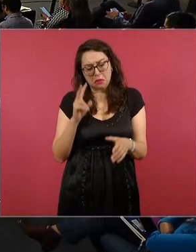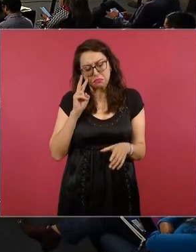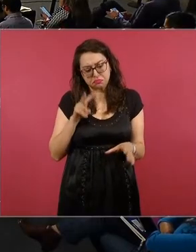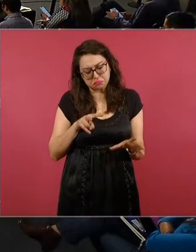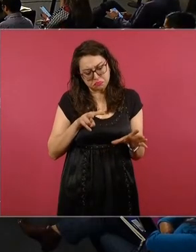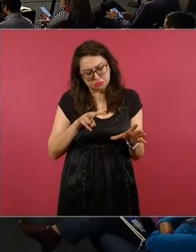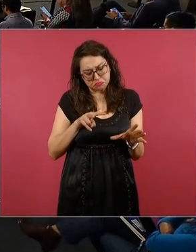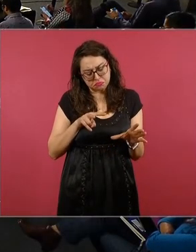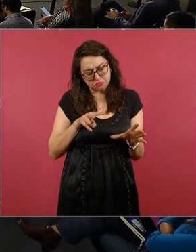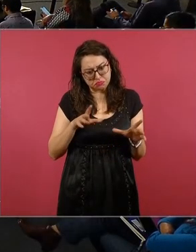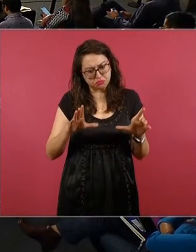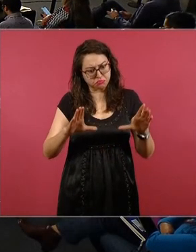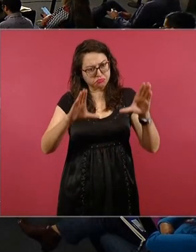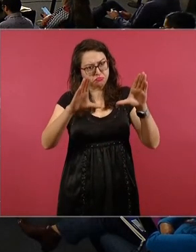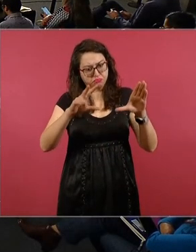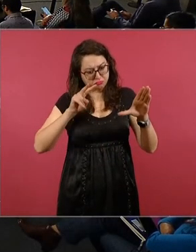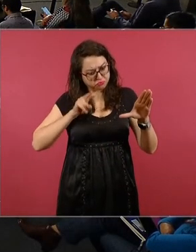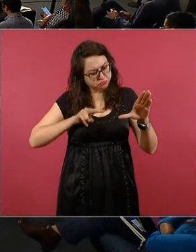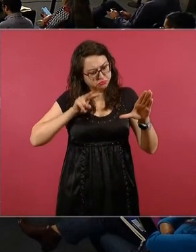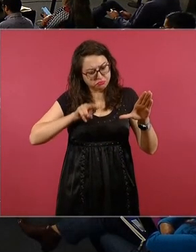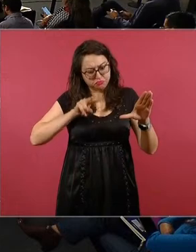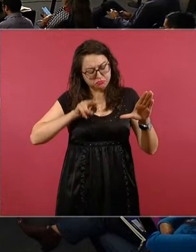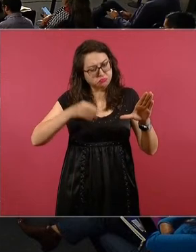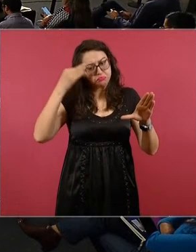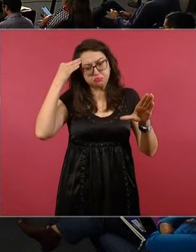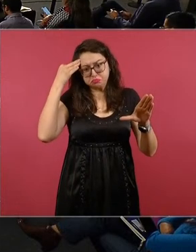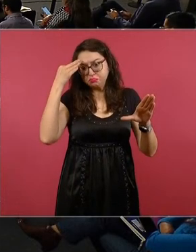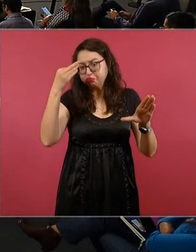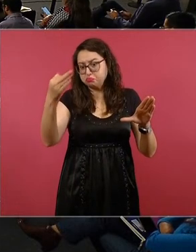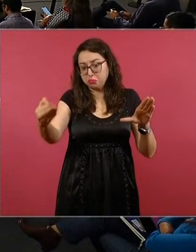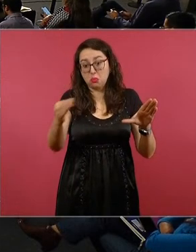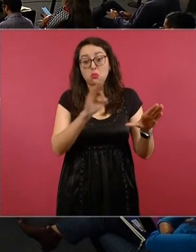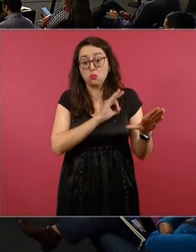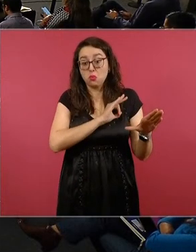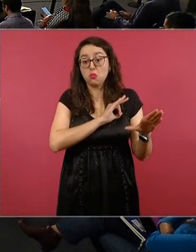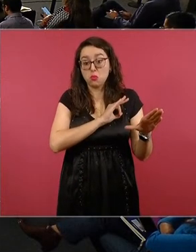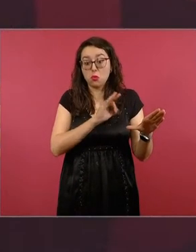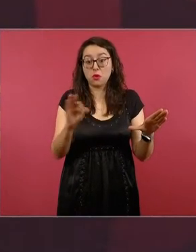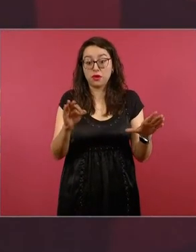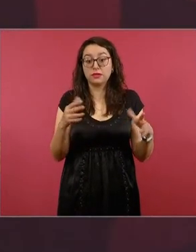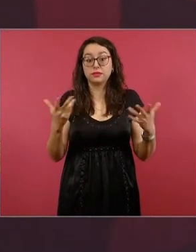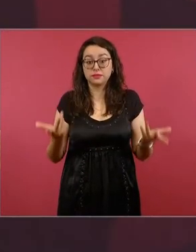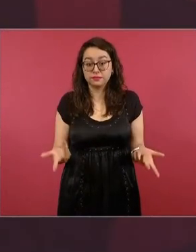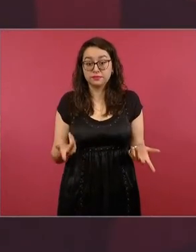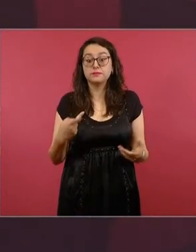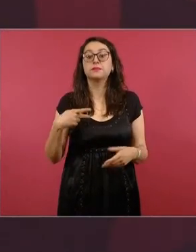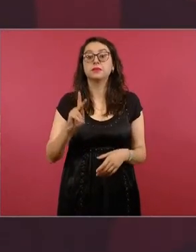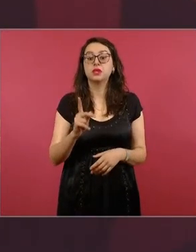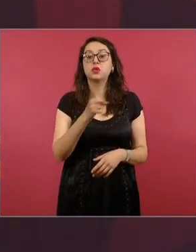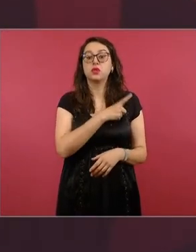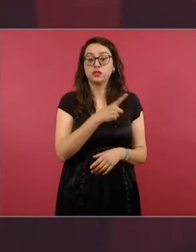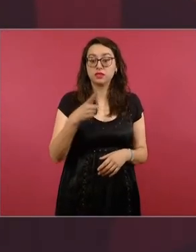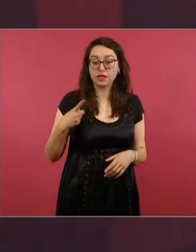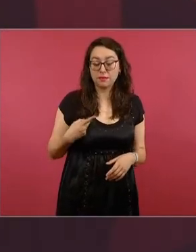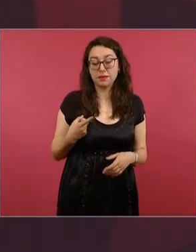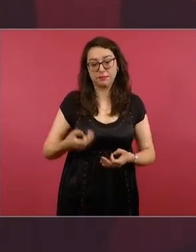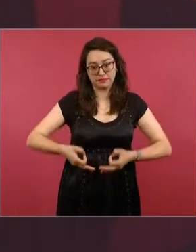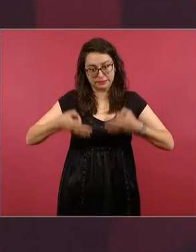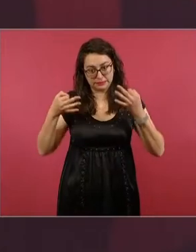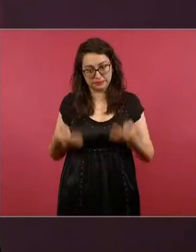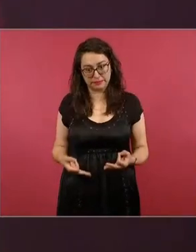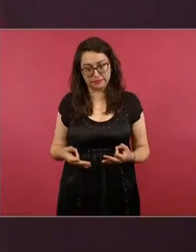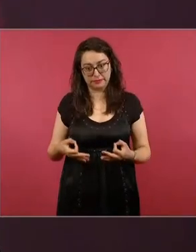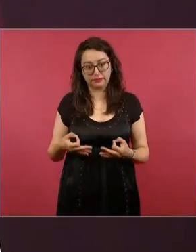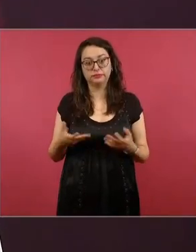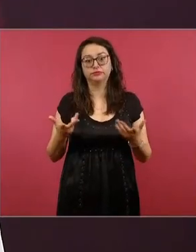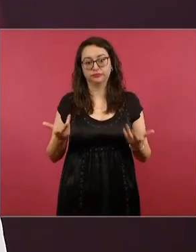despejar la cara del sol, siempre y cuando se estén utilizando los filtros adecuados con certificación o